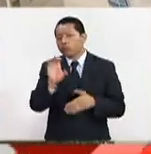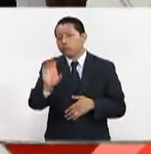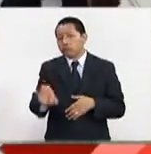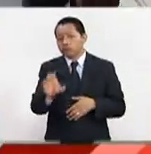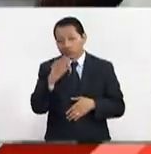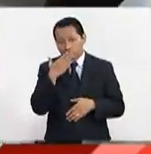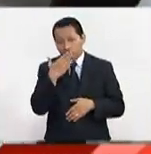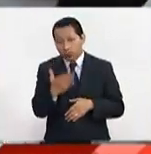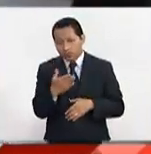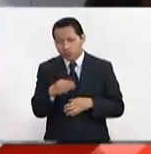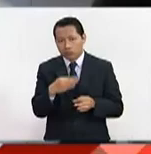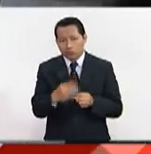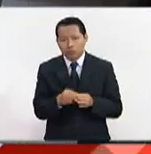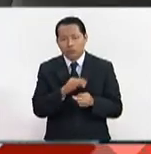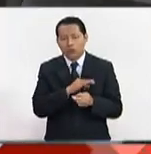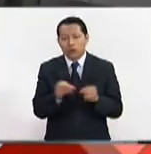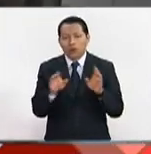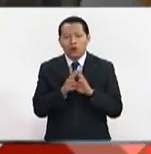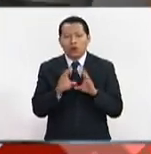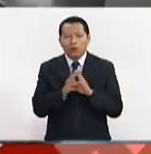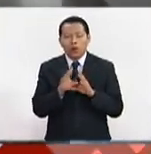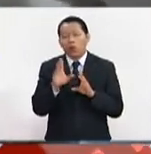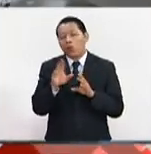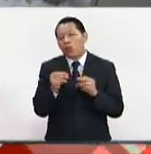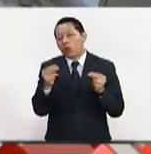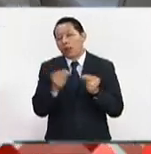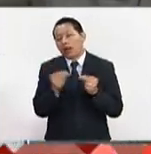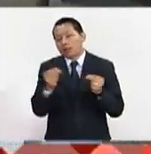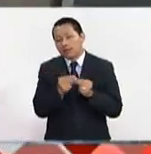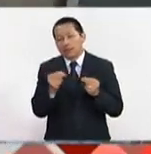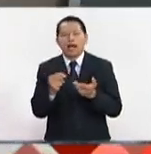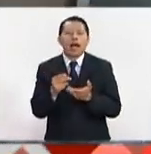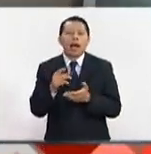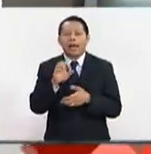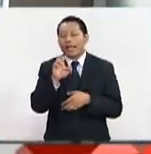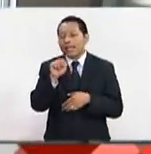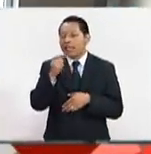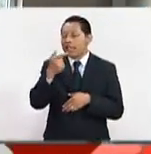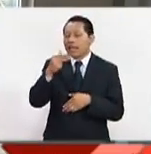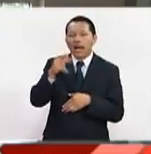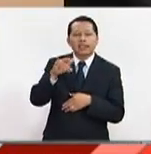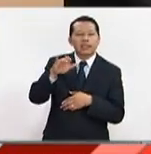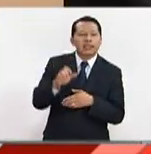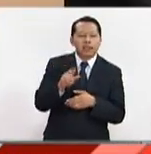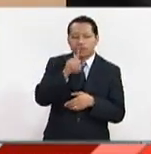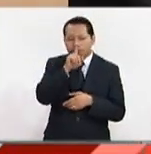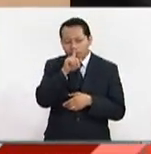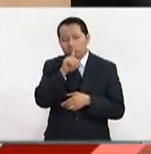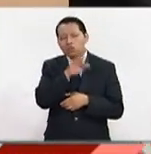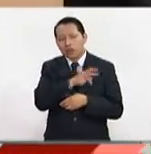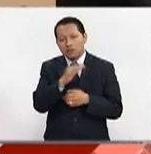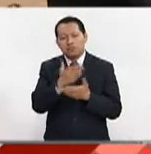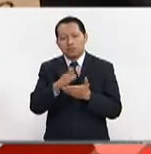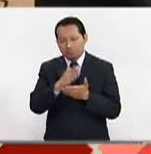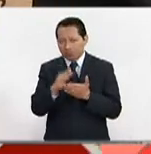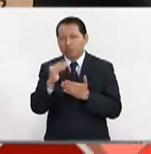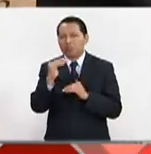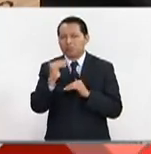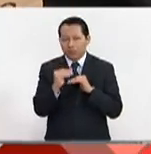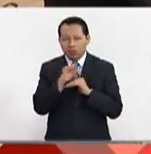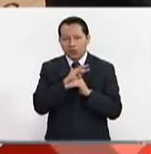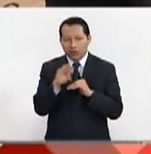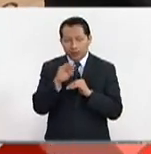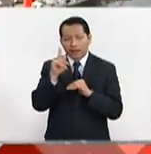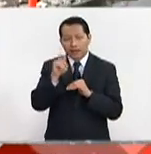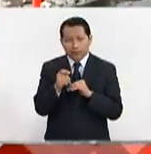buenos términos, donde prácticamente no se necesite entregar enganche, donde tengan tasas preferenciales muy bajas, para que la gente pueda en